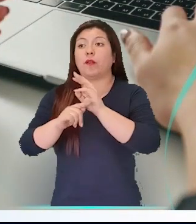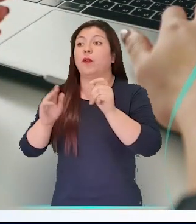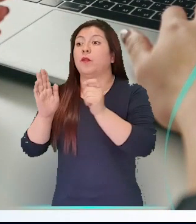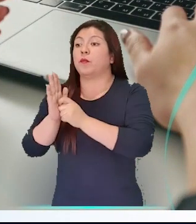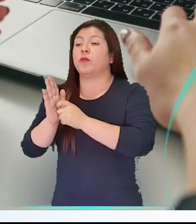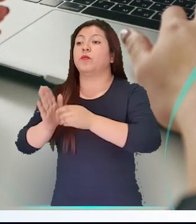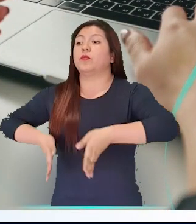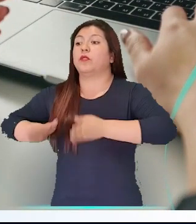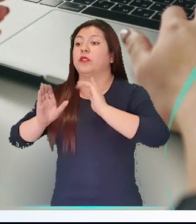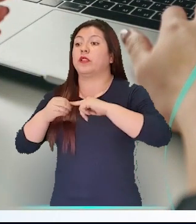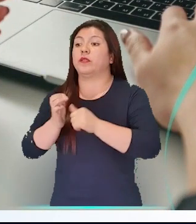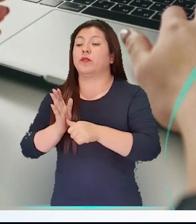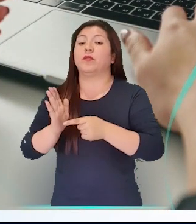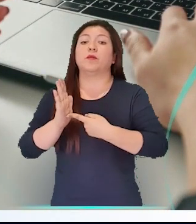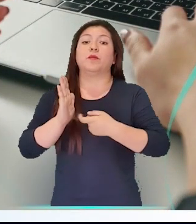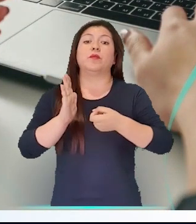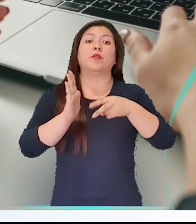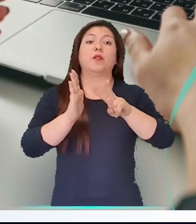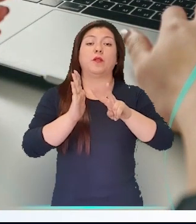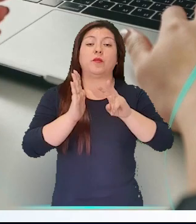web